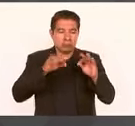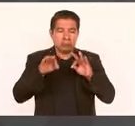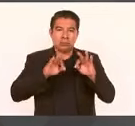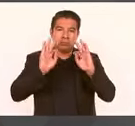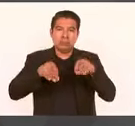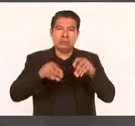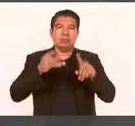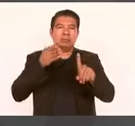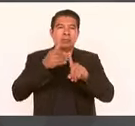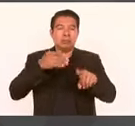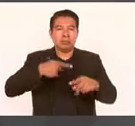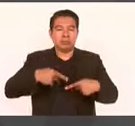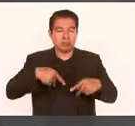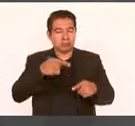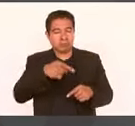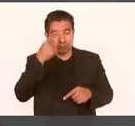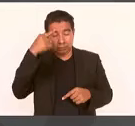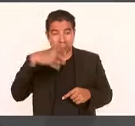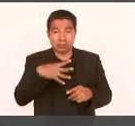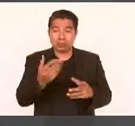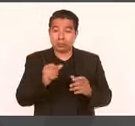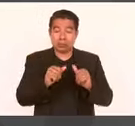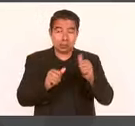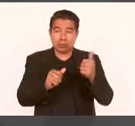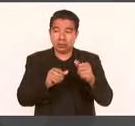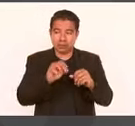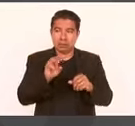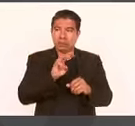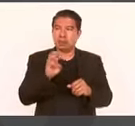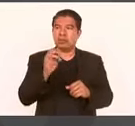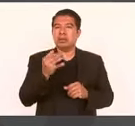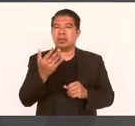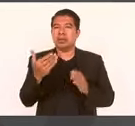de 350.000 empleos indirectos.